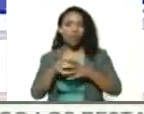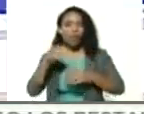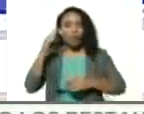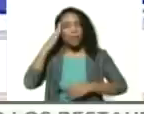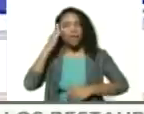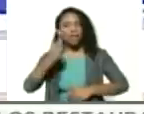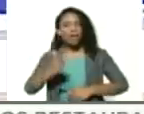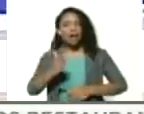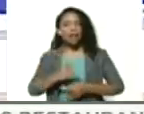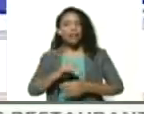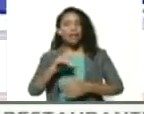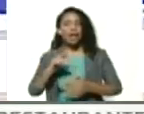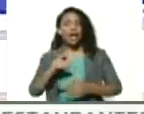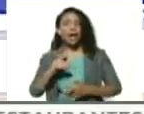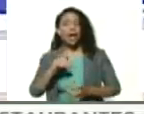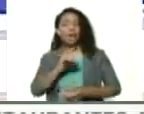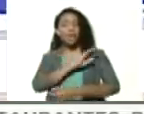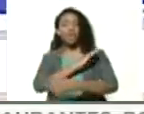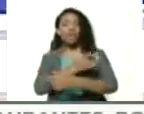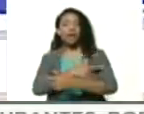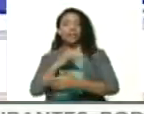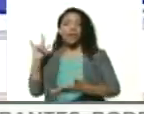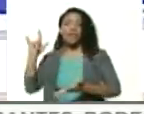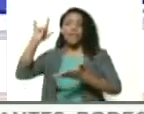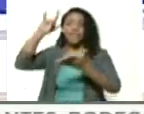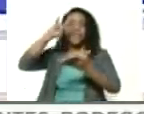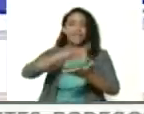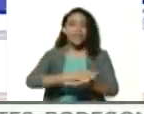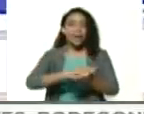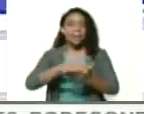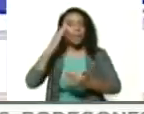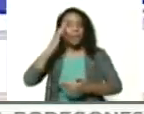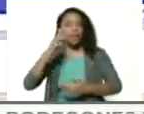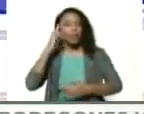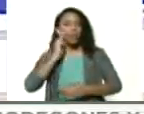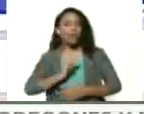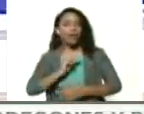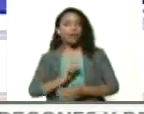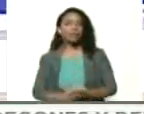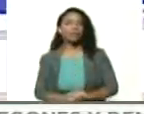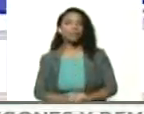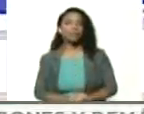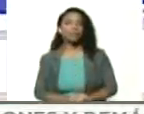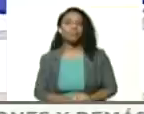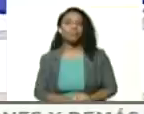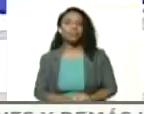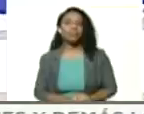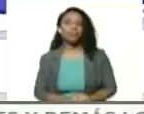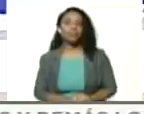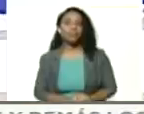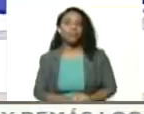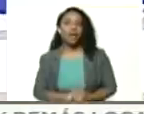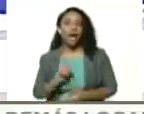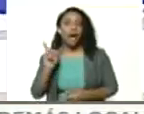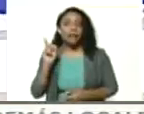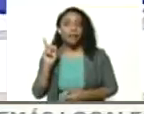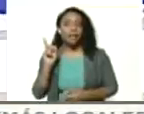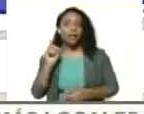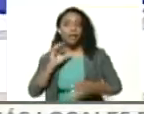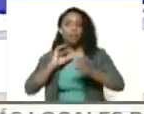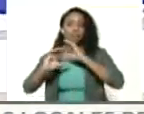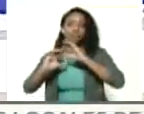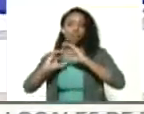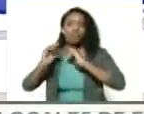de la Fuerza Aérea, para entonces la Aviación Militar Bolivariana hoy, en la Horchila. Conversó con